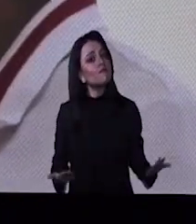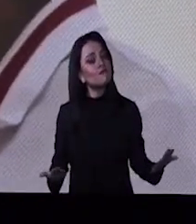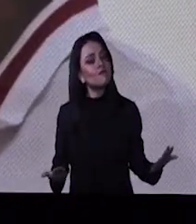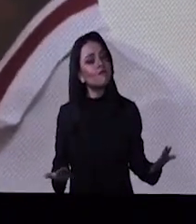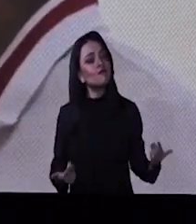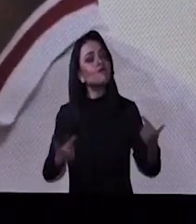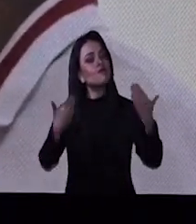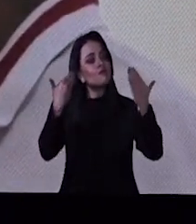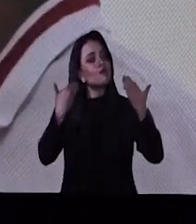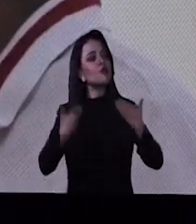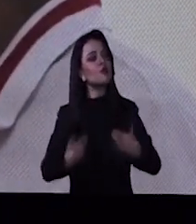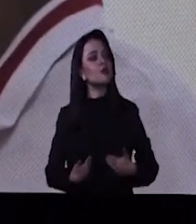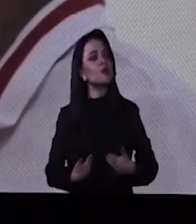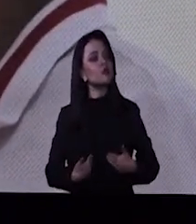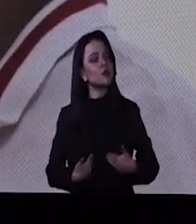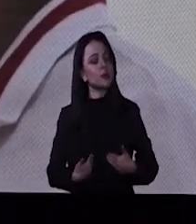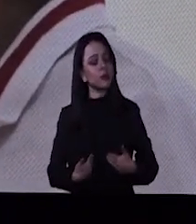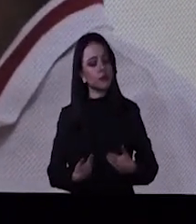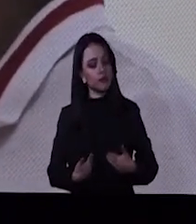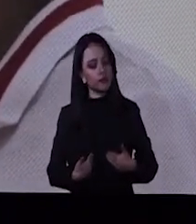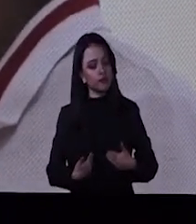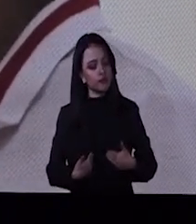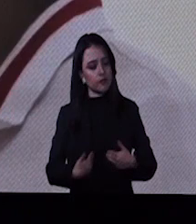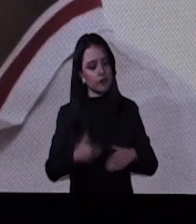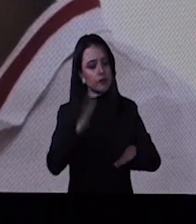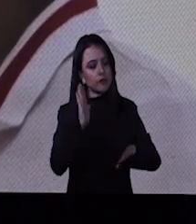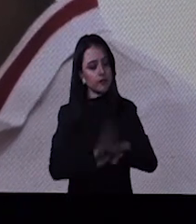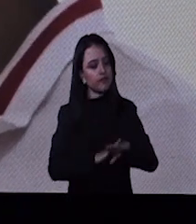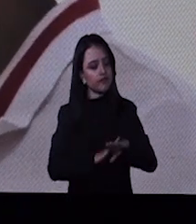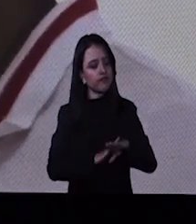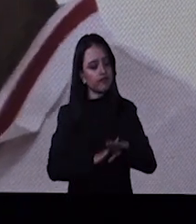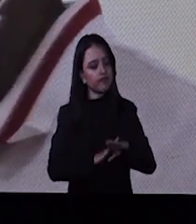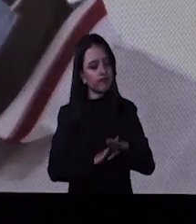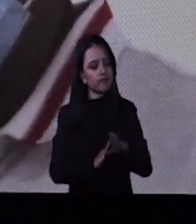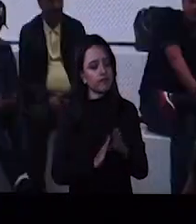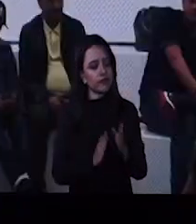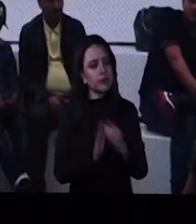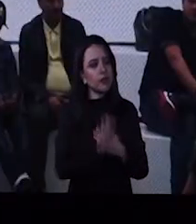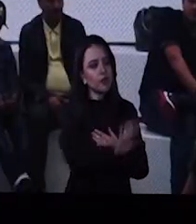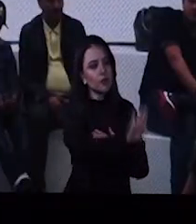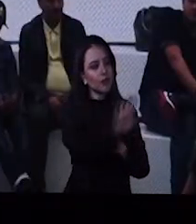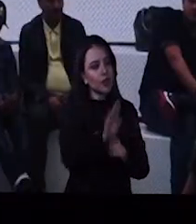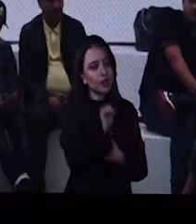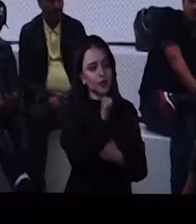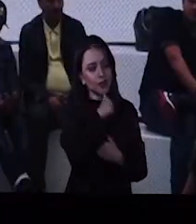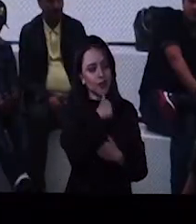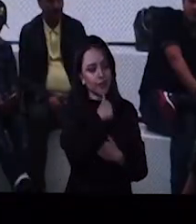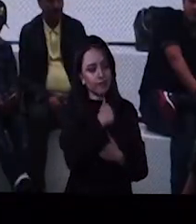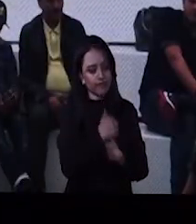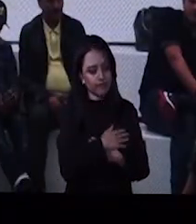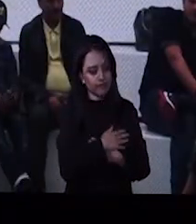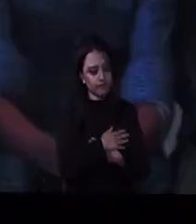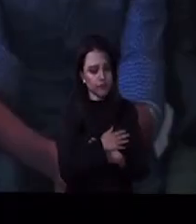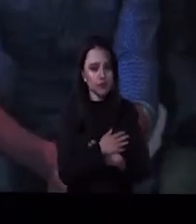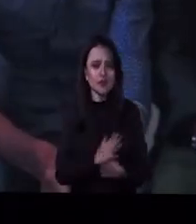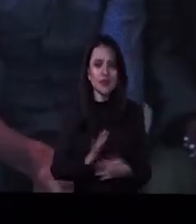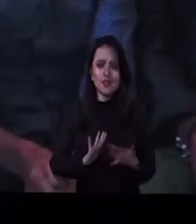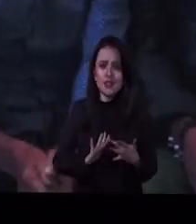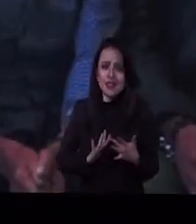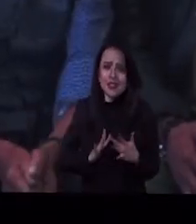yo soy el responsable de todo lo que ustedes han padecido. Porque siento el